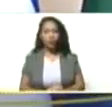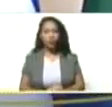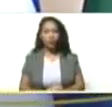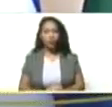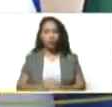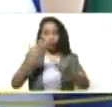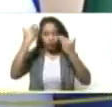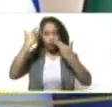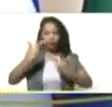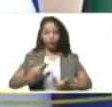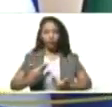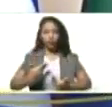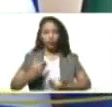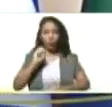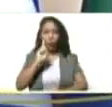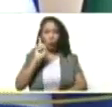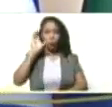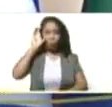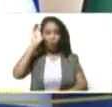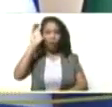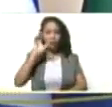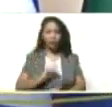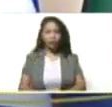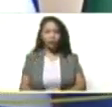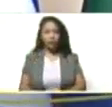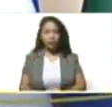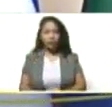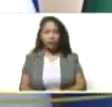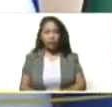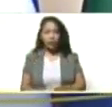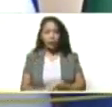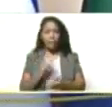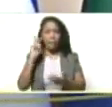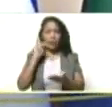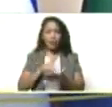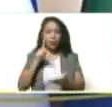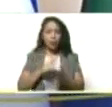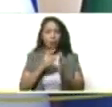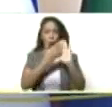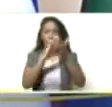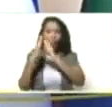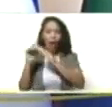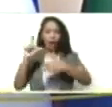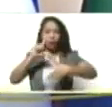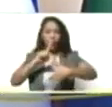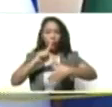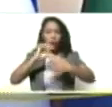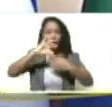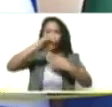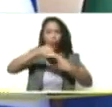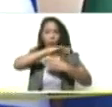Somos un país miembro de una comunidad latinoamericana y caribeña.